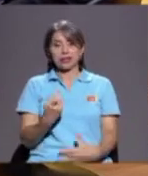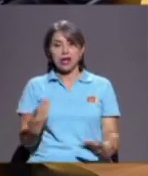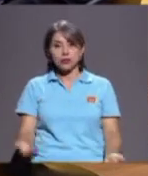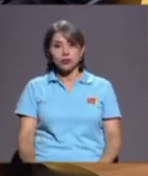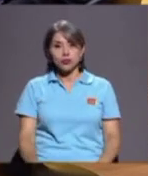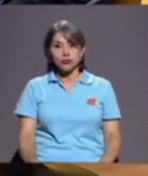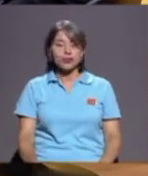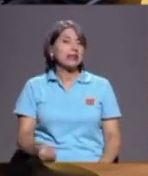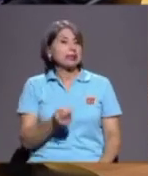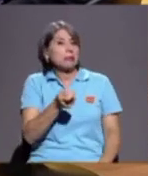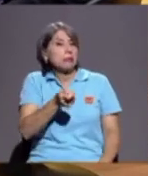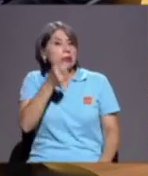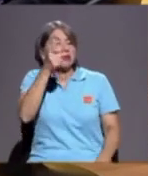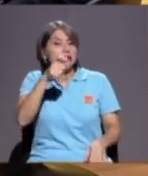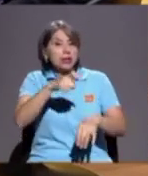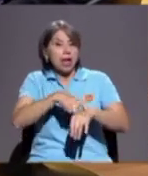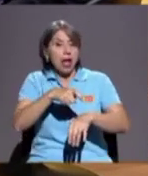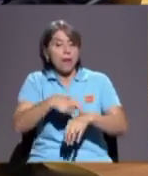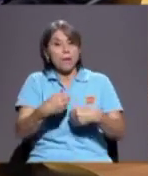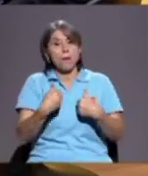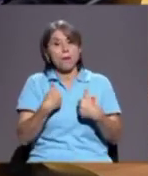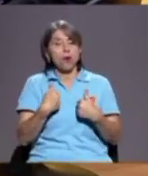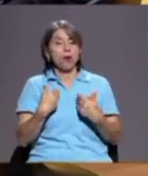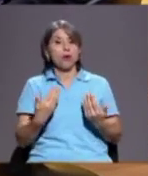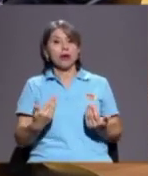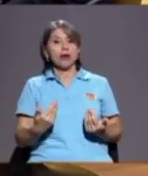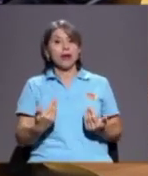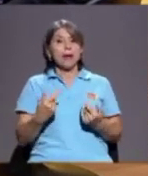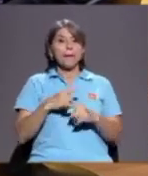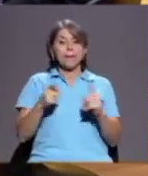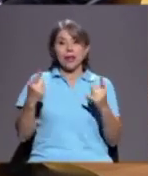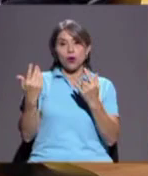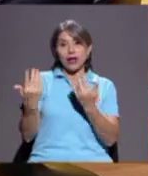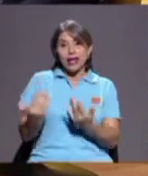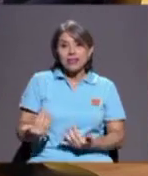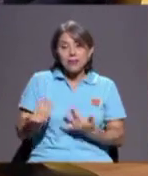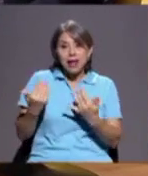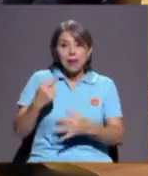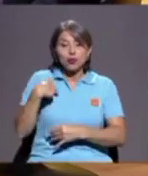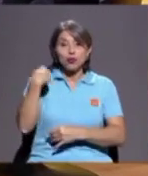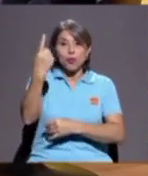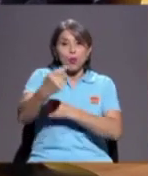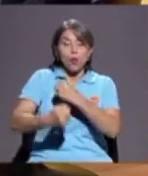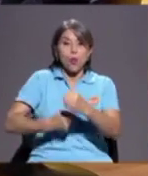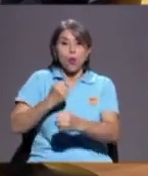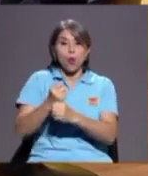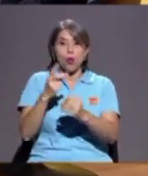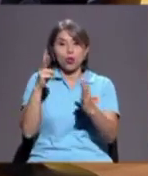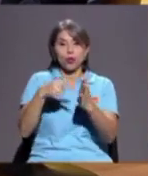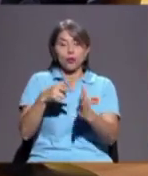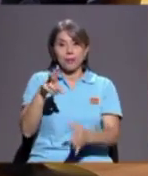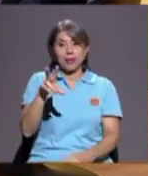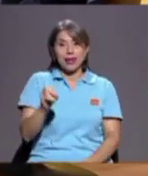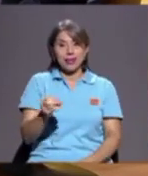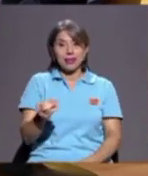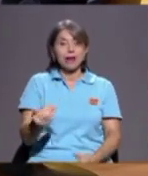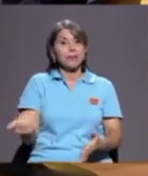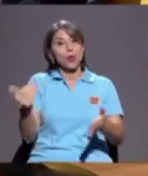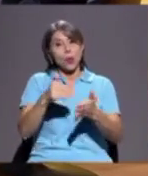con que contamos, pero esperamos en 2020 volver a